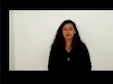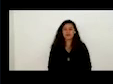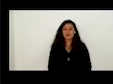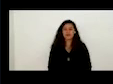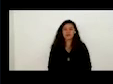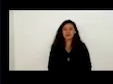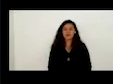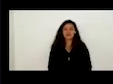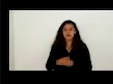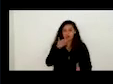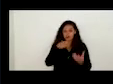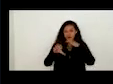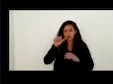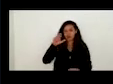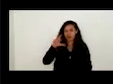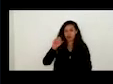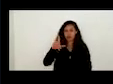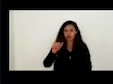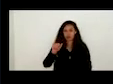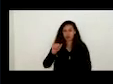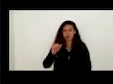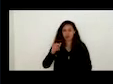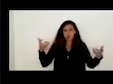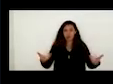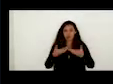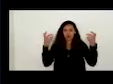Nos comenta Ana Lilia Olayo, ensalada del chef.